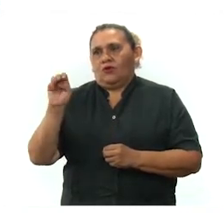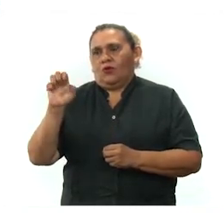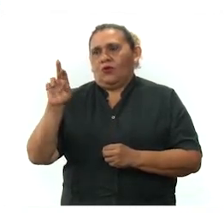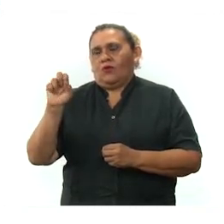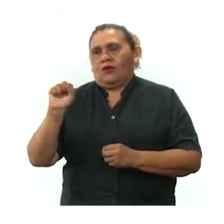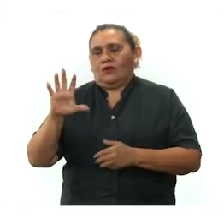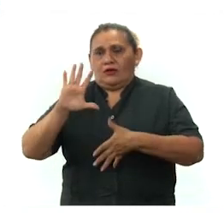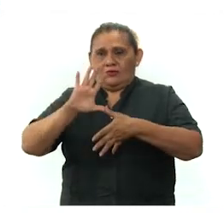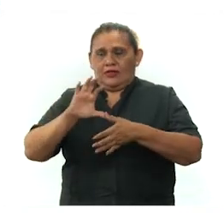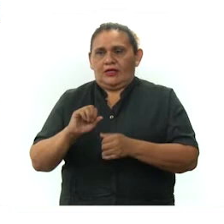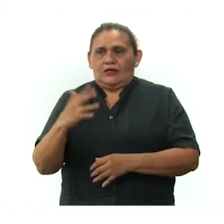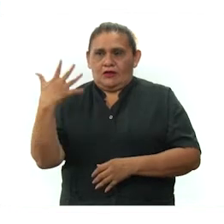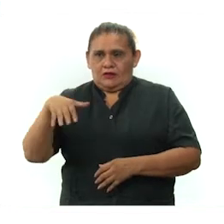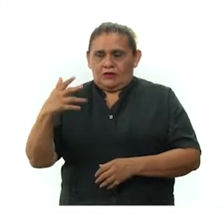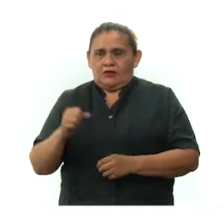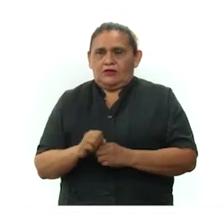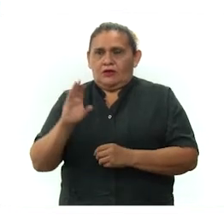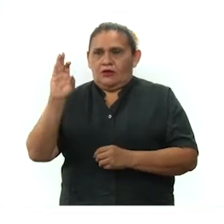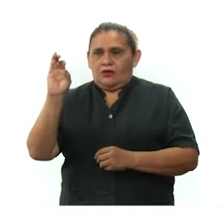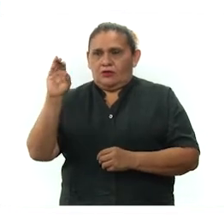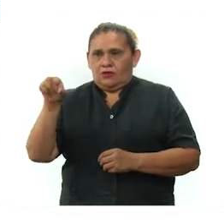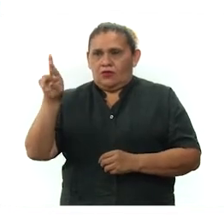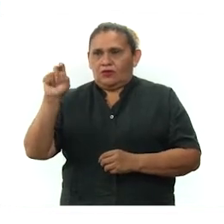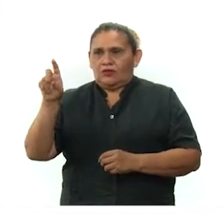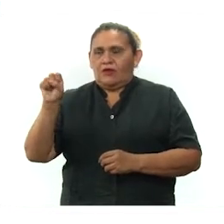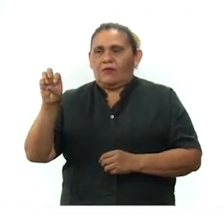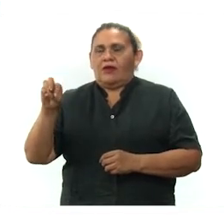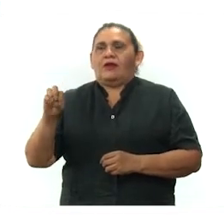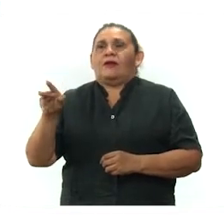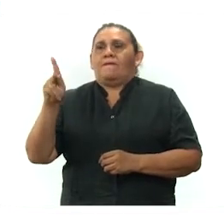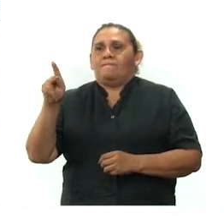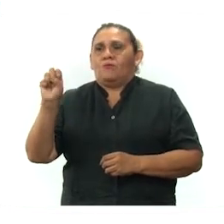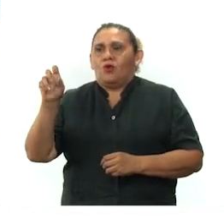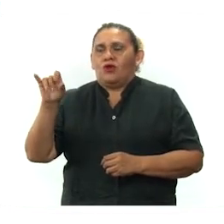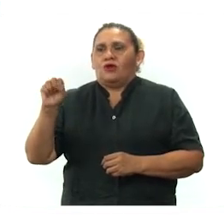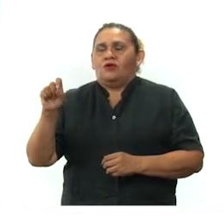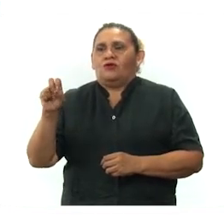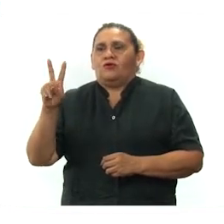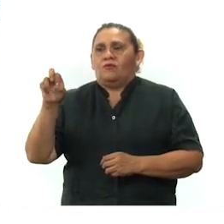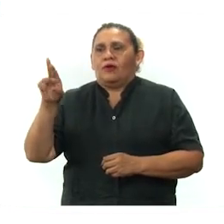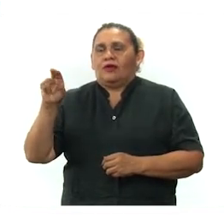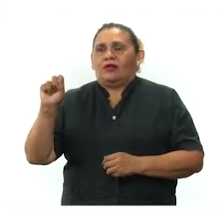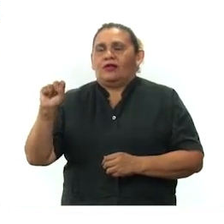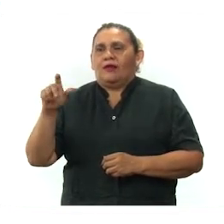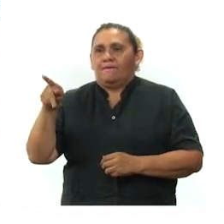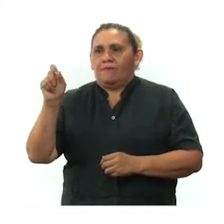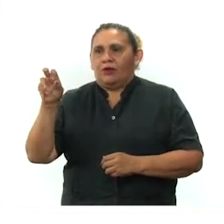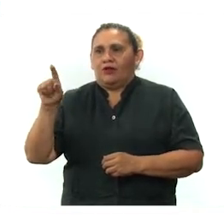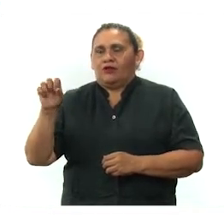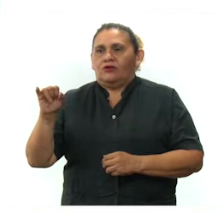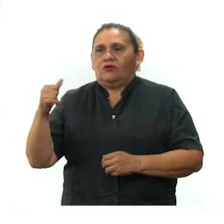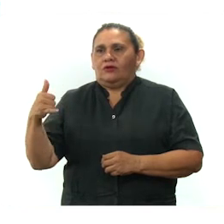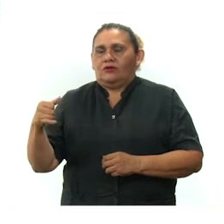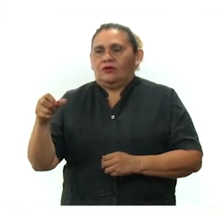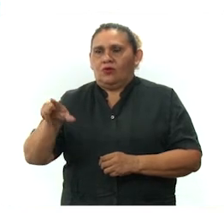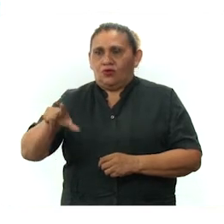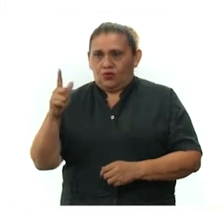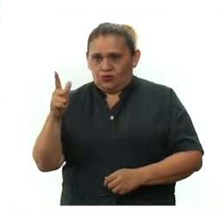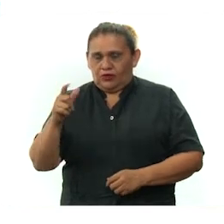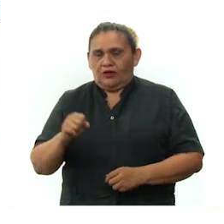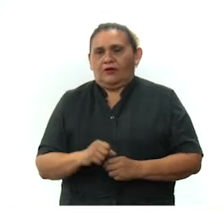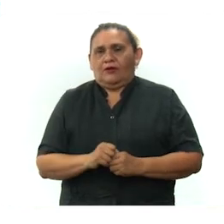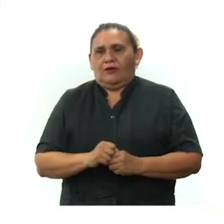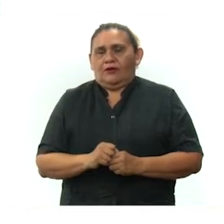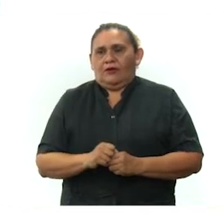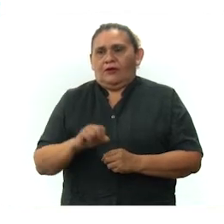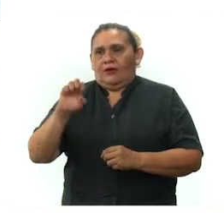Américas 15, Cordemex, Polígono 108, Vergel 65, Vicente Solís, Pensiones y Unidad Morelos 12,